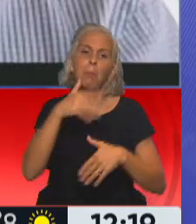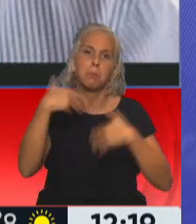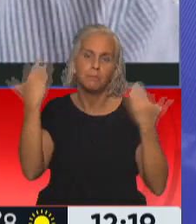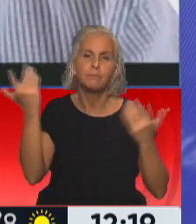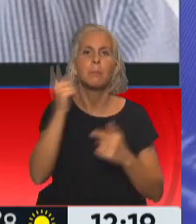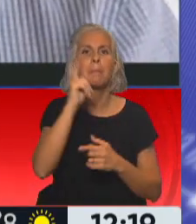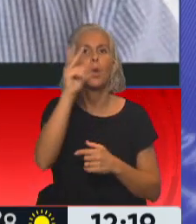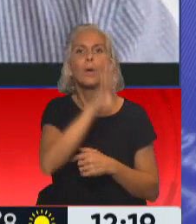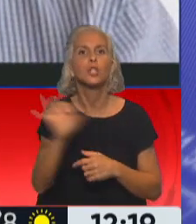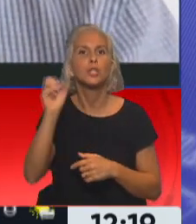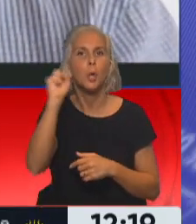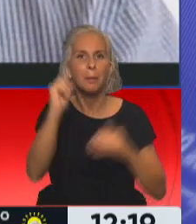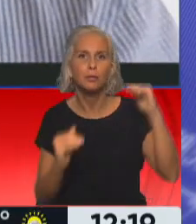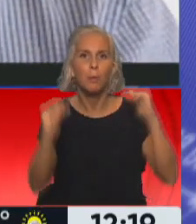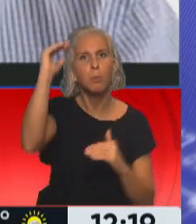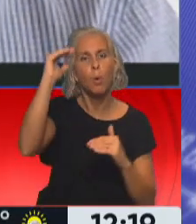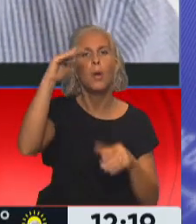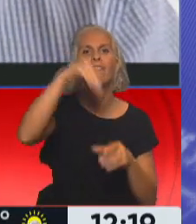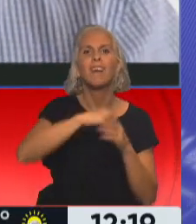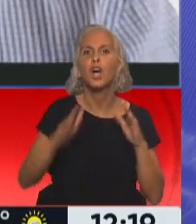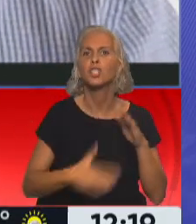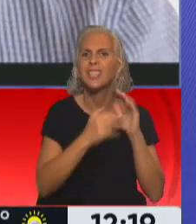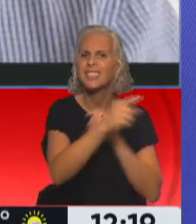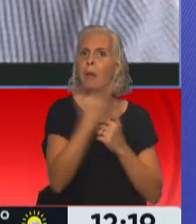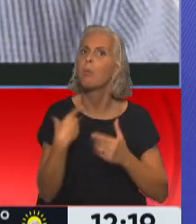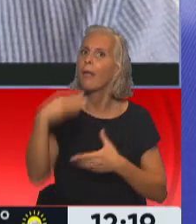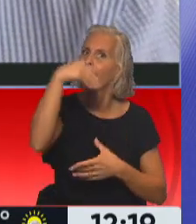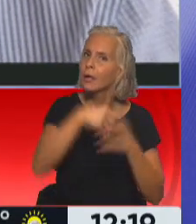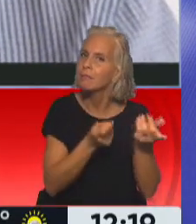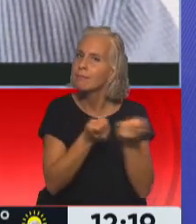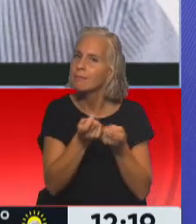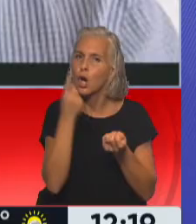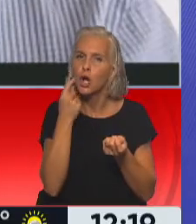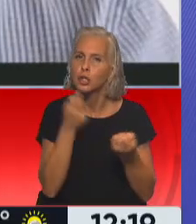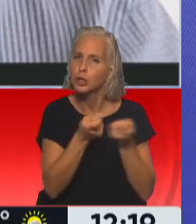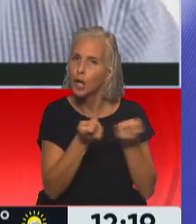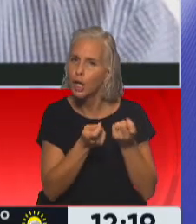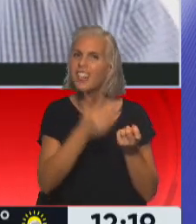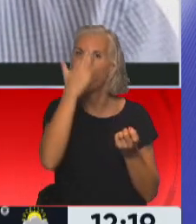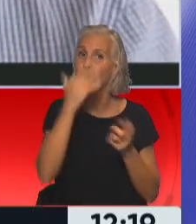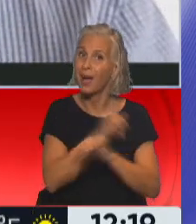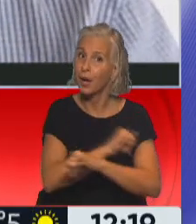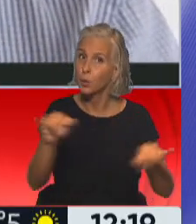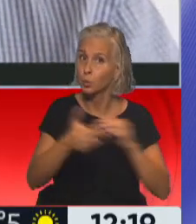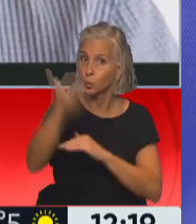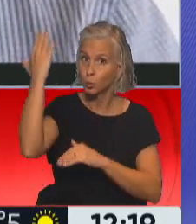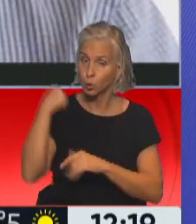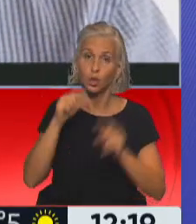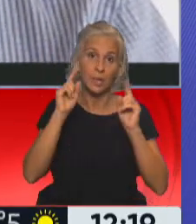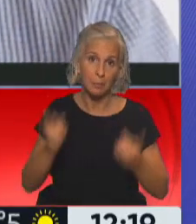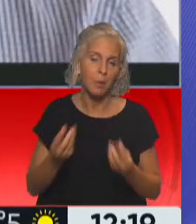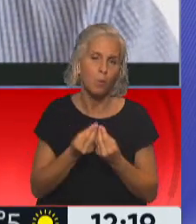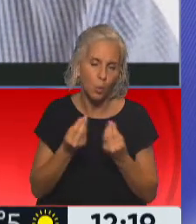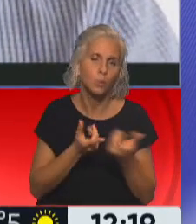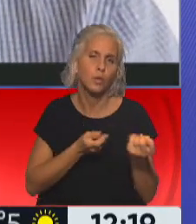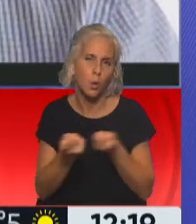subir a 1.400 pesos, el Banco Central podría intervenir para controlarlo y después de los anuncios que se han hecho el otro día, tiene mucho poder de